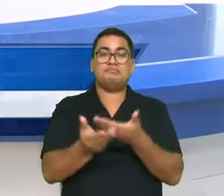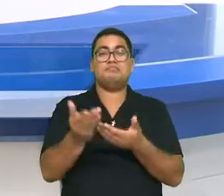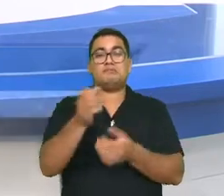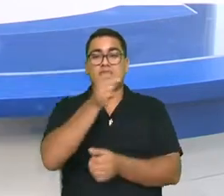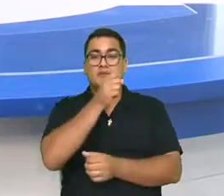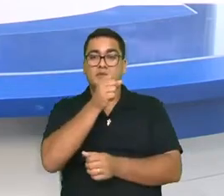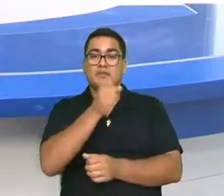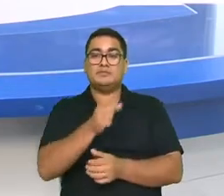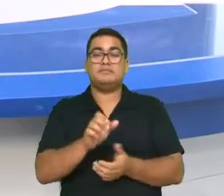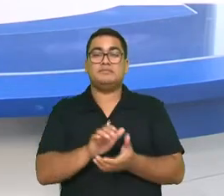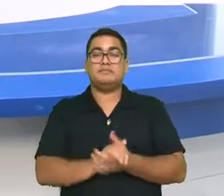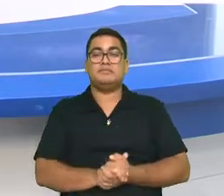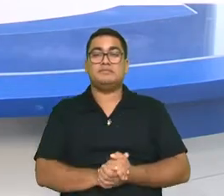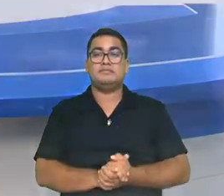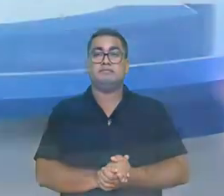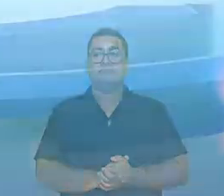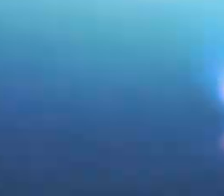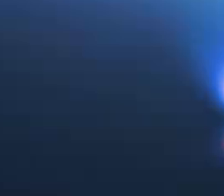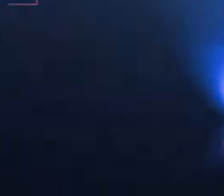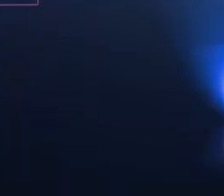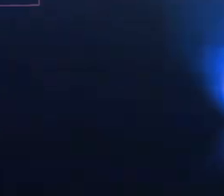más informaciones.